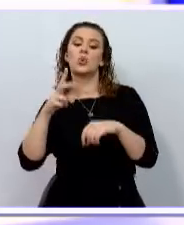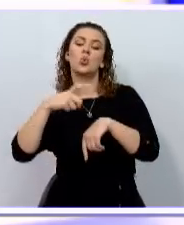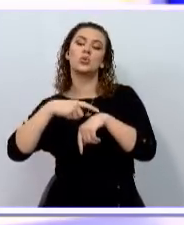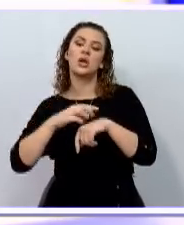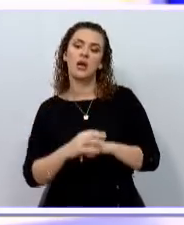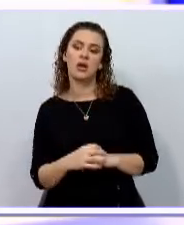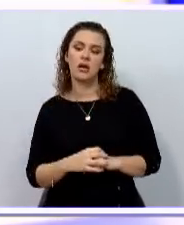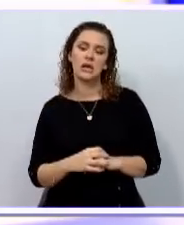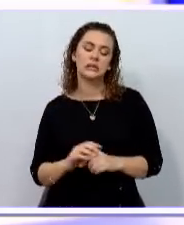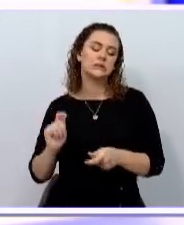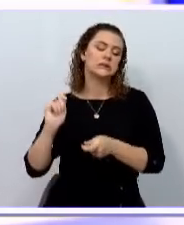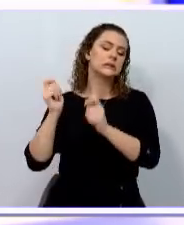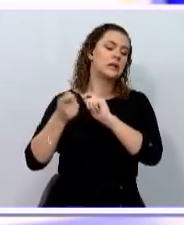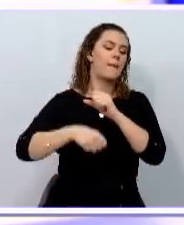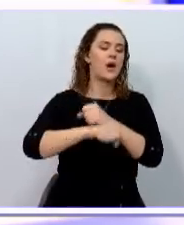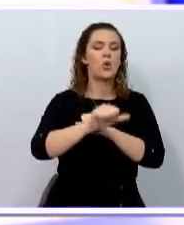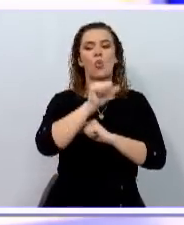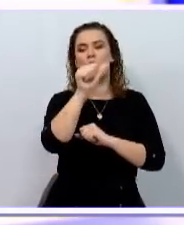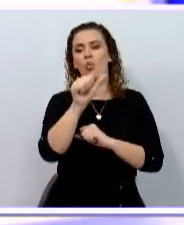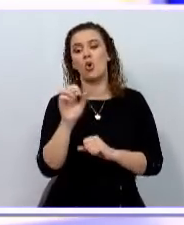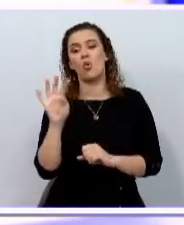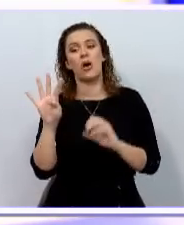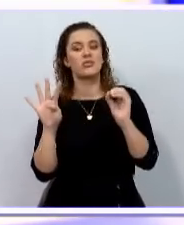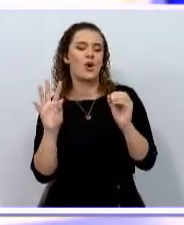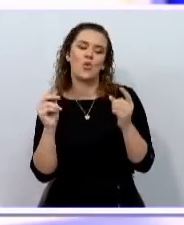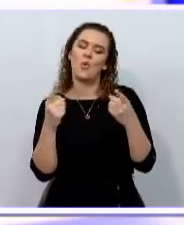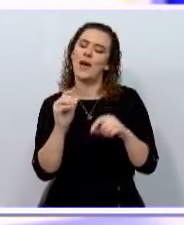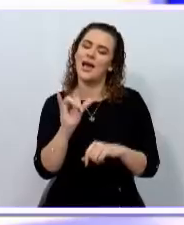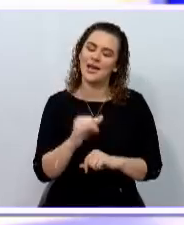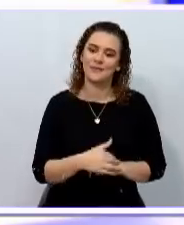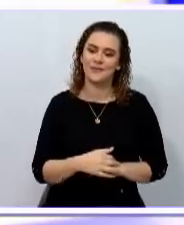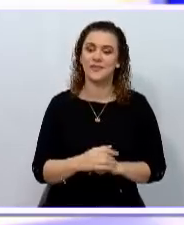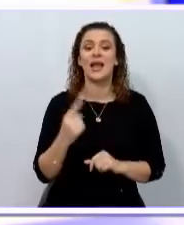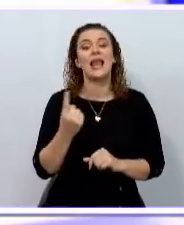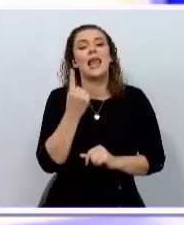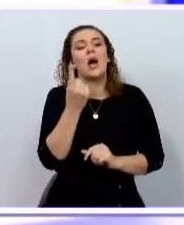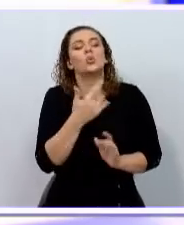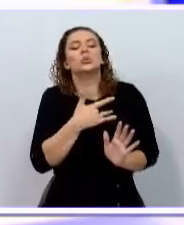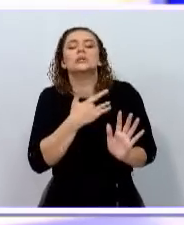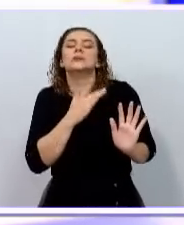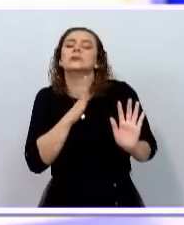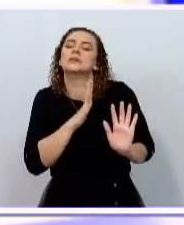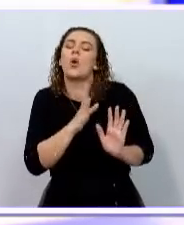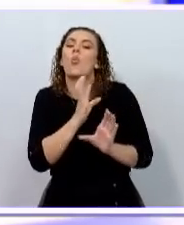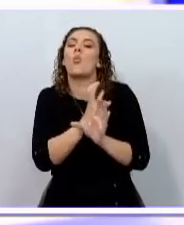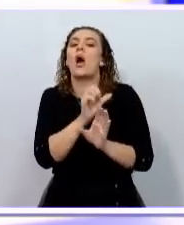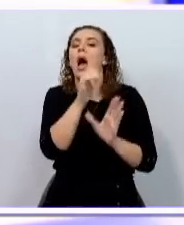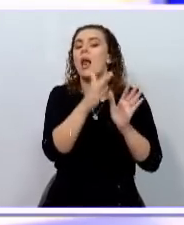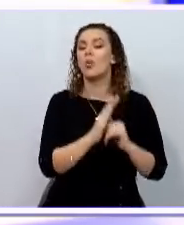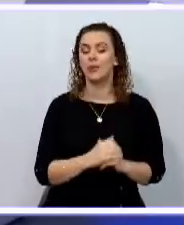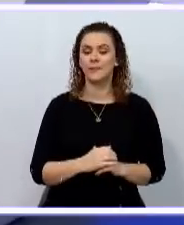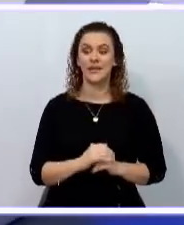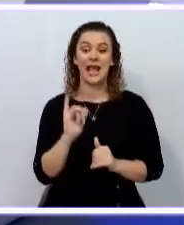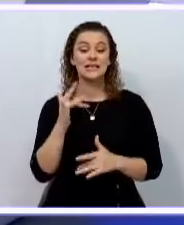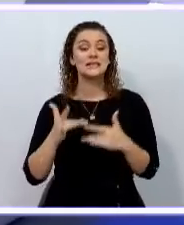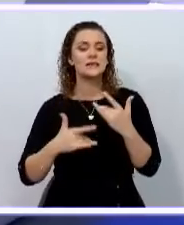se le revuelve el partido a la liga demasiado con el cuatro cero no te iba a pasar eso es la única espinita que yo tendría metida si fuera que